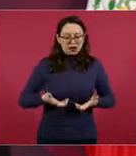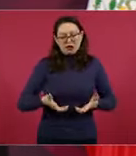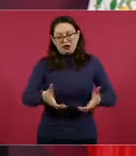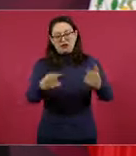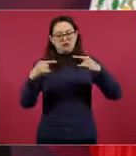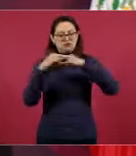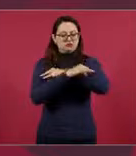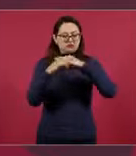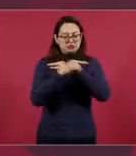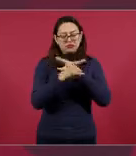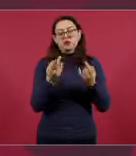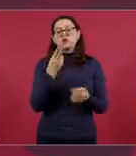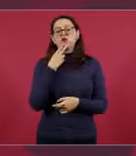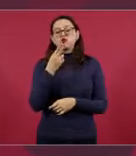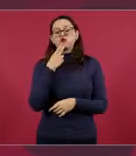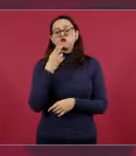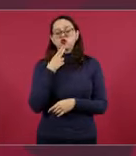carreteras.